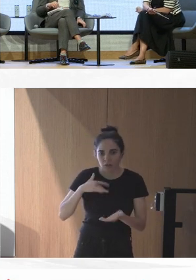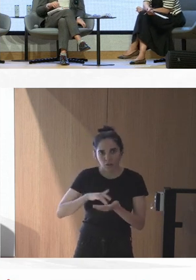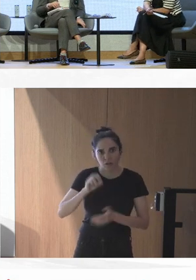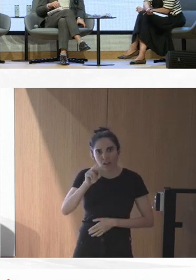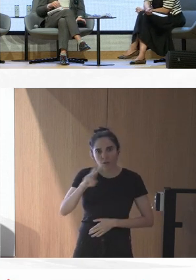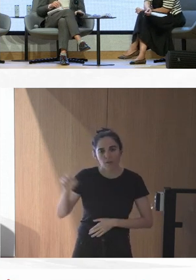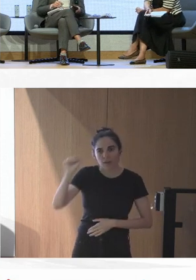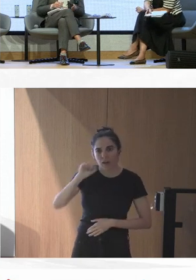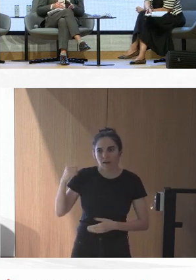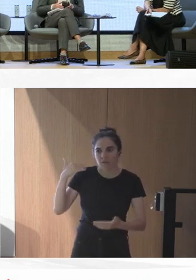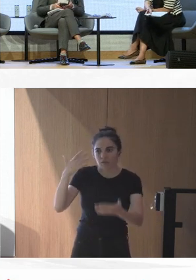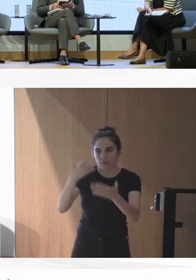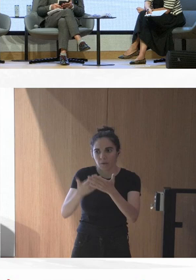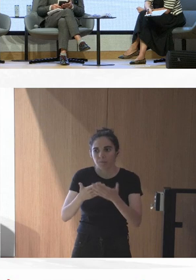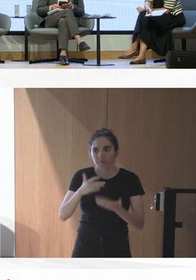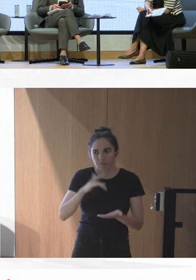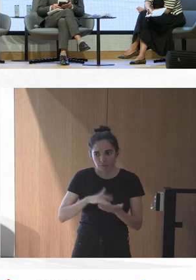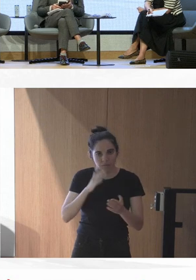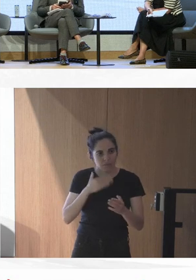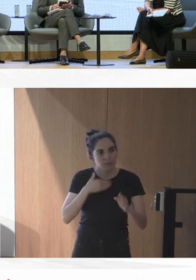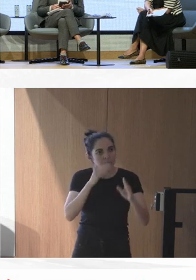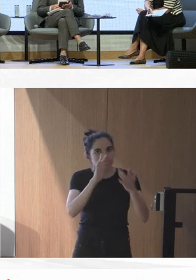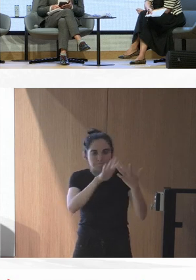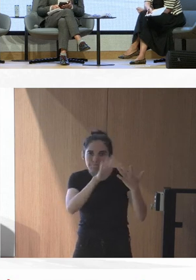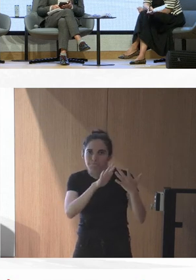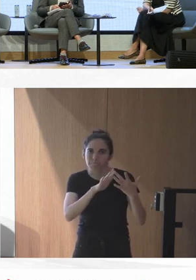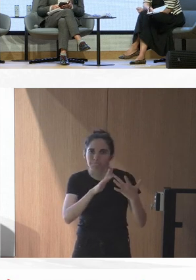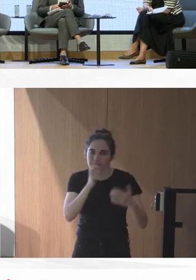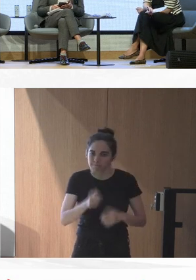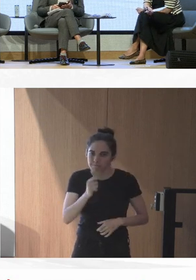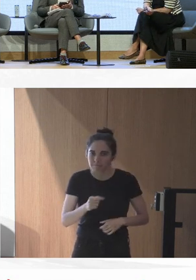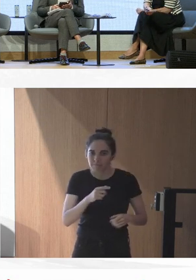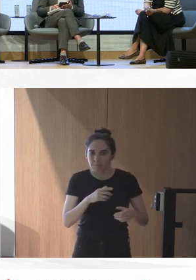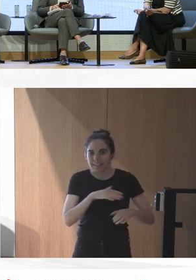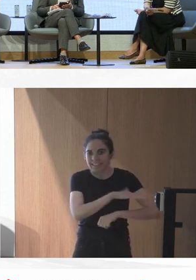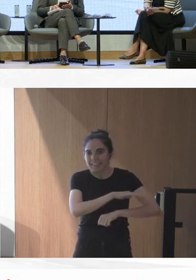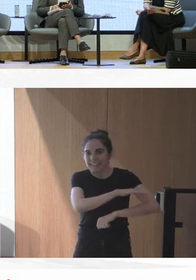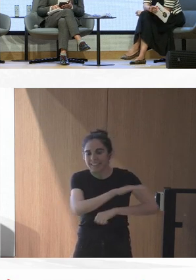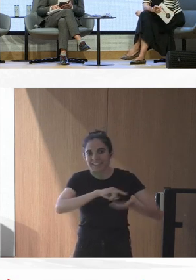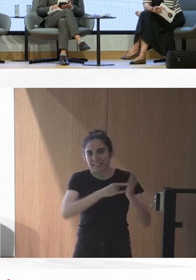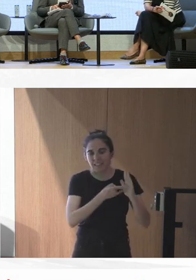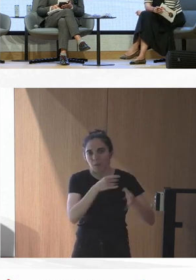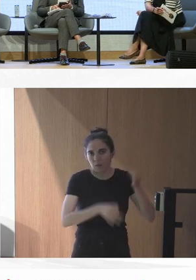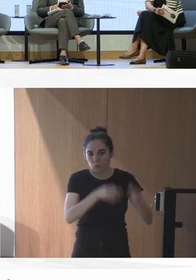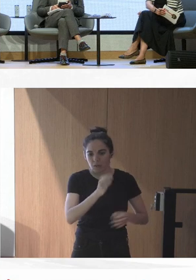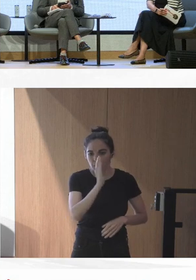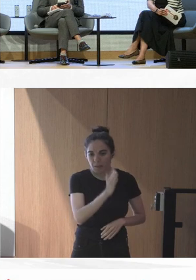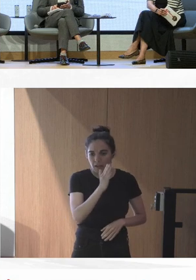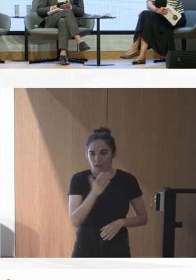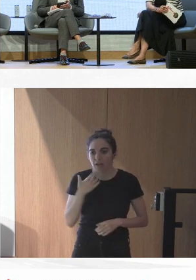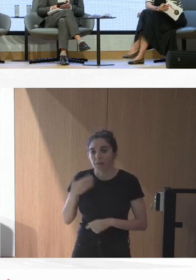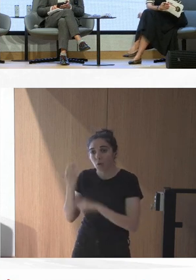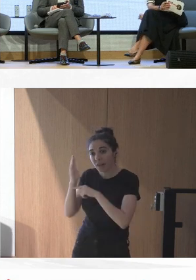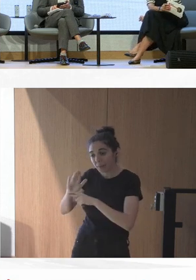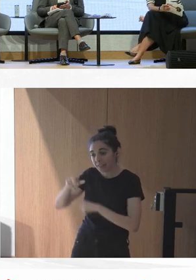interacciones frecuentes y estrechas con el sistema de justicia penal, como lo decían en la presentación, representando casos de personas con